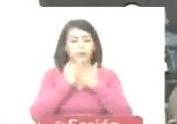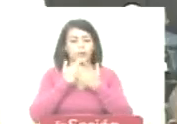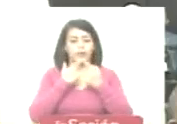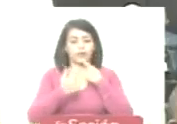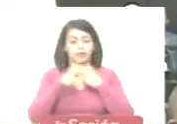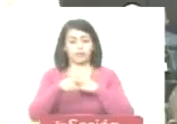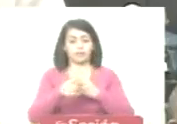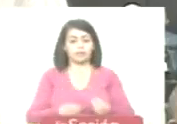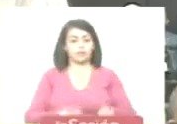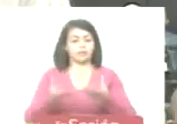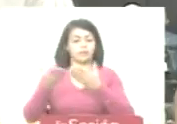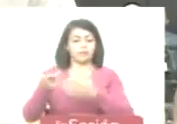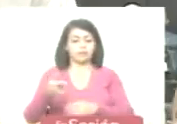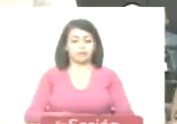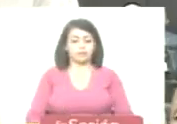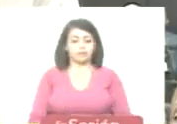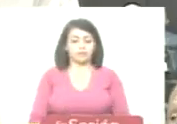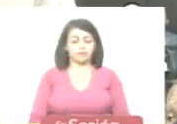que aportan